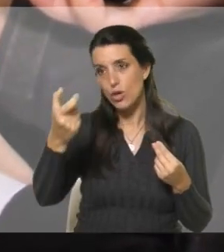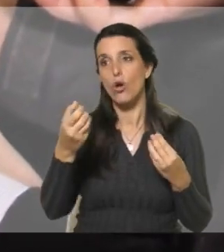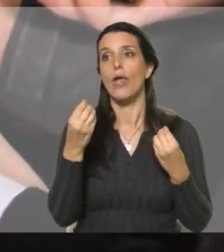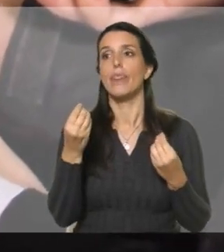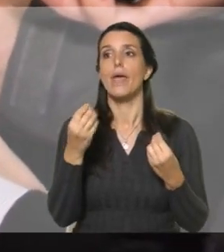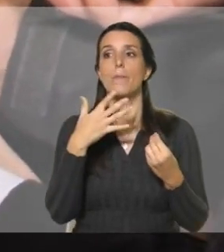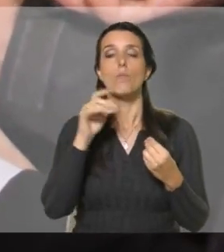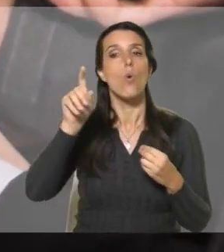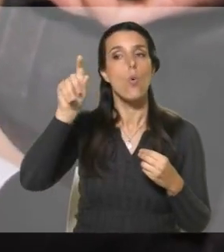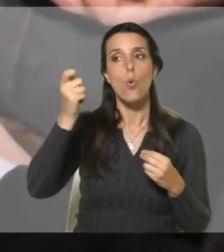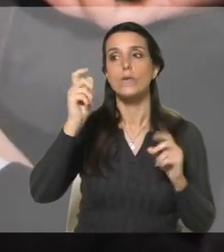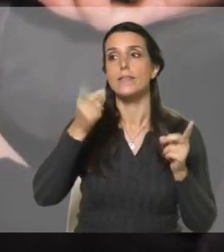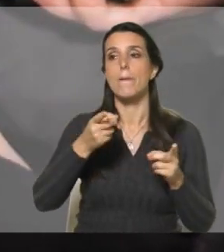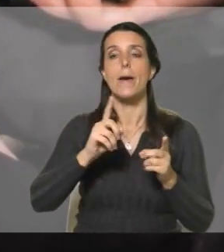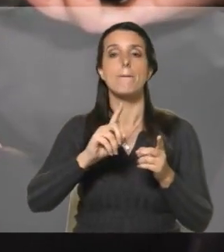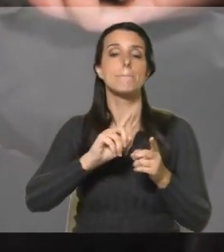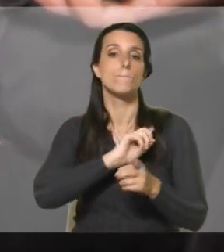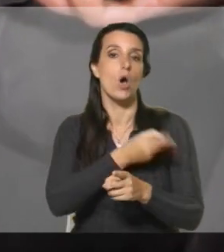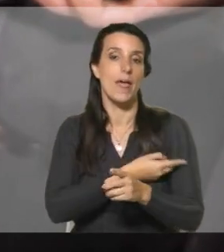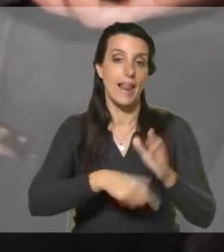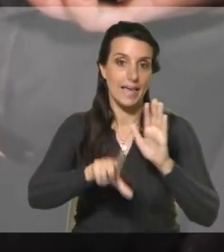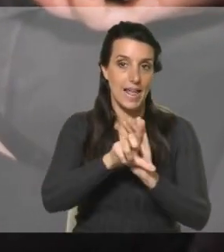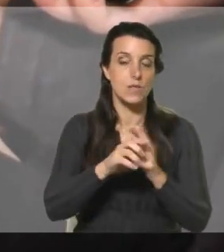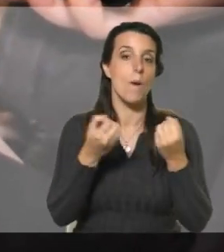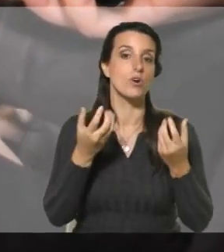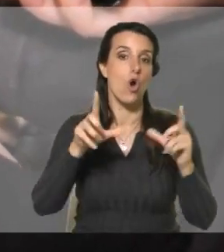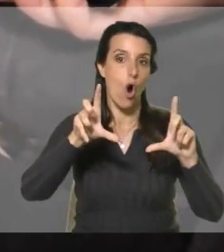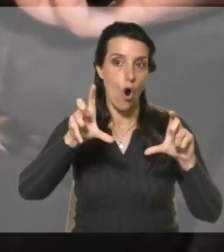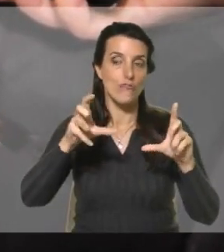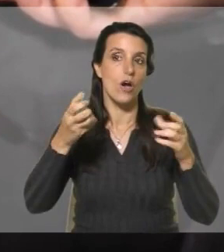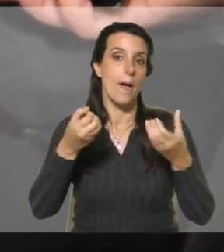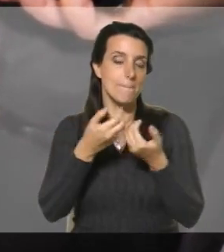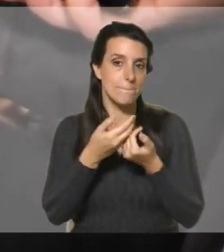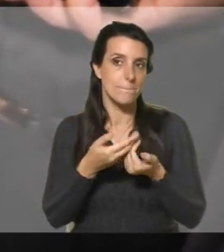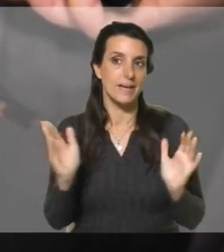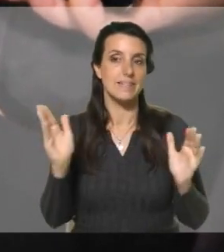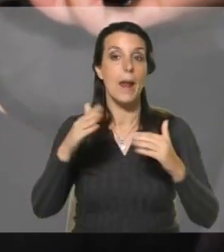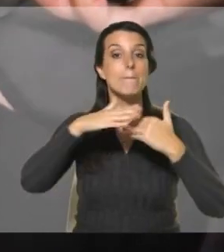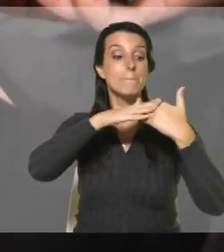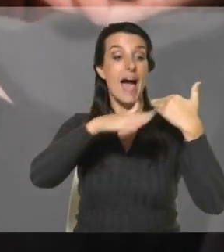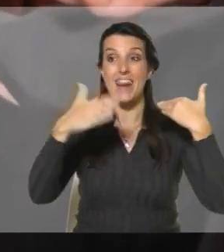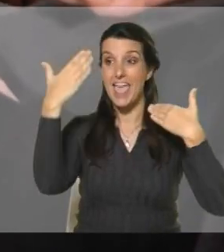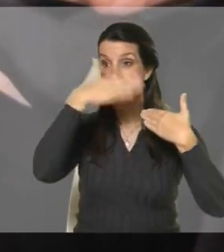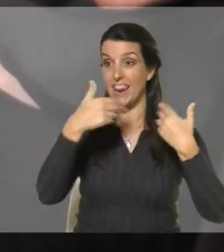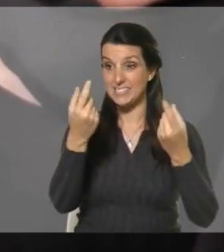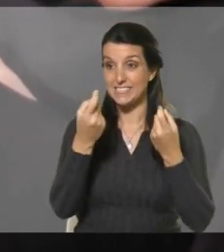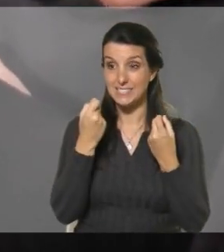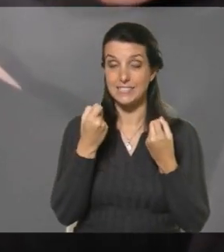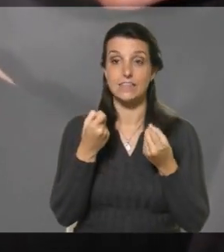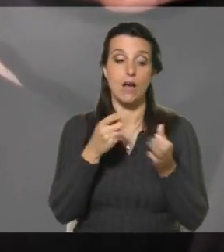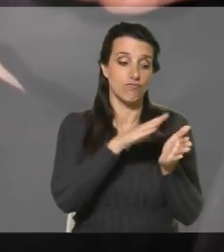de UTE como del Poder Legislativo, porque obviamente la instalación de estos paneles requieren un